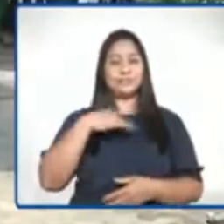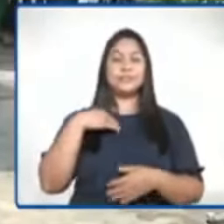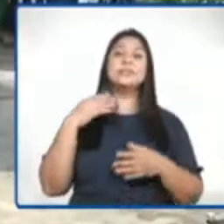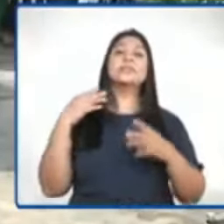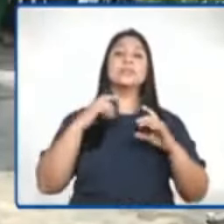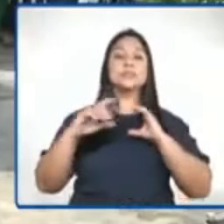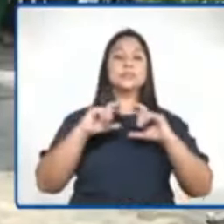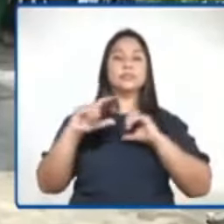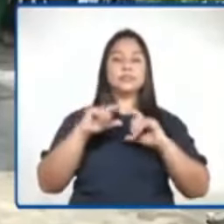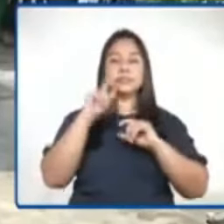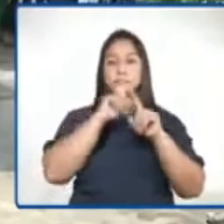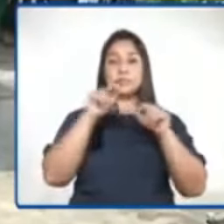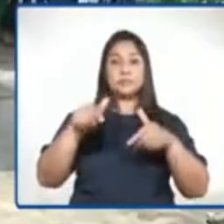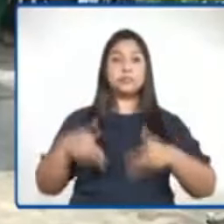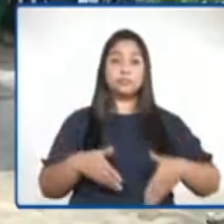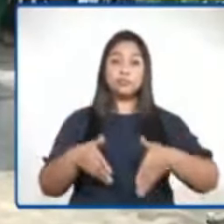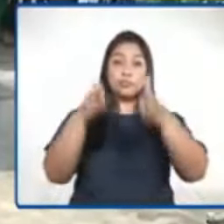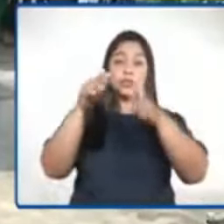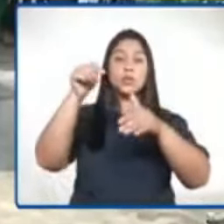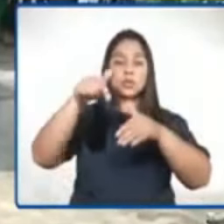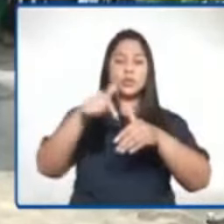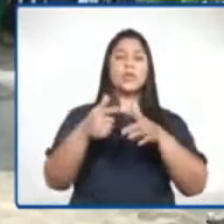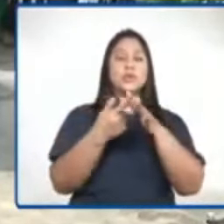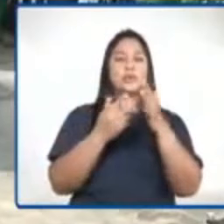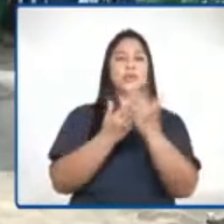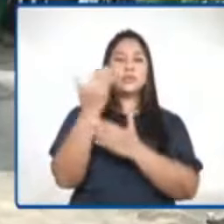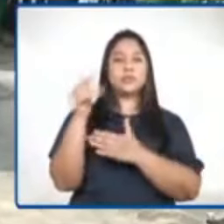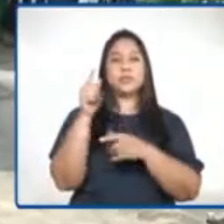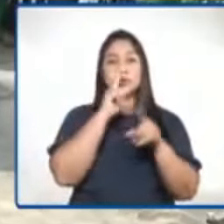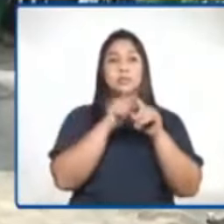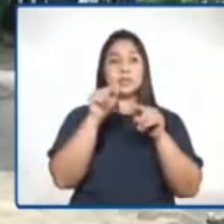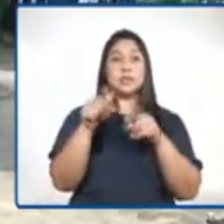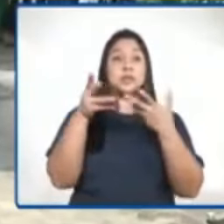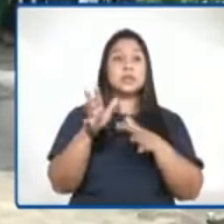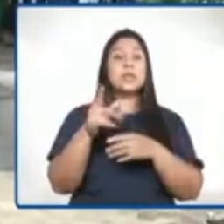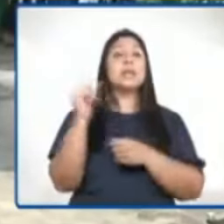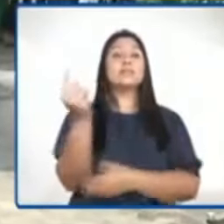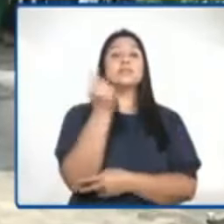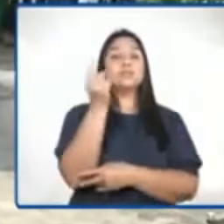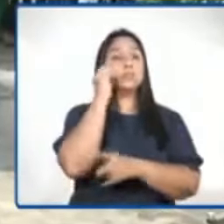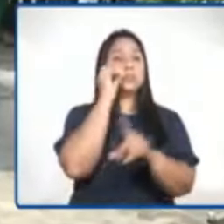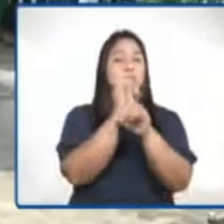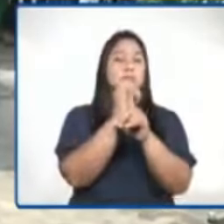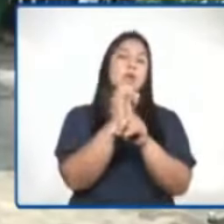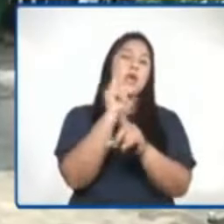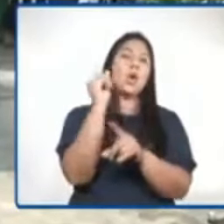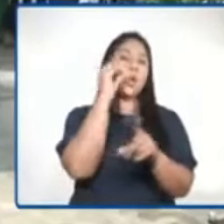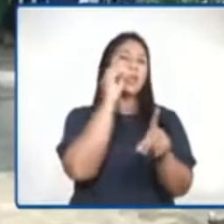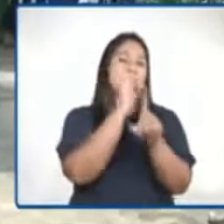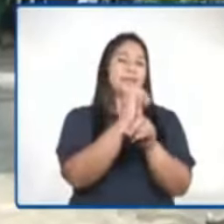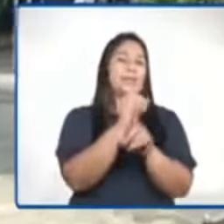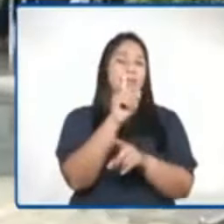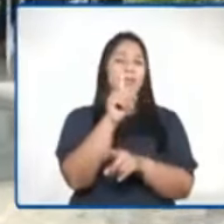Comunicaciones y esta obra que hoy se está inaugurando. Y es que el principal objetivo, o uno de los principales